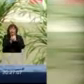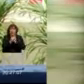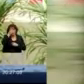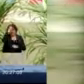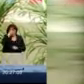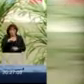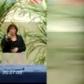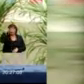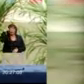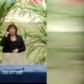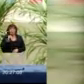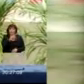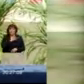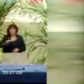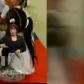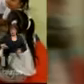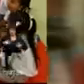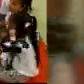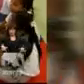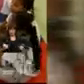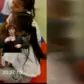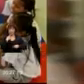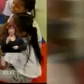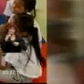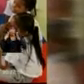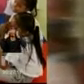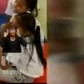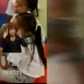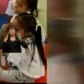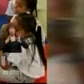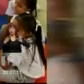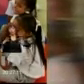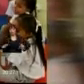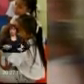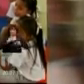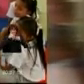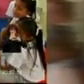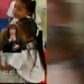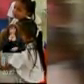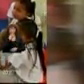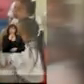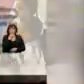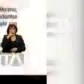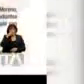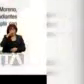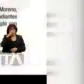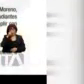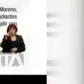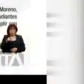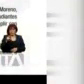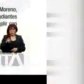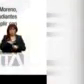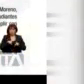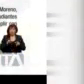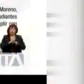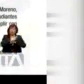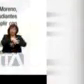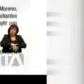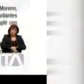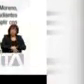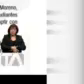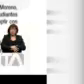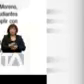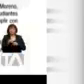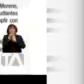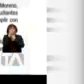Ayer el presidente de la República decía que se atenderá con uniformes y desayuno escolar solo a los niños que más lo necesiten. Luego, en un comunicado